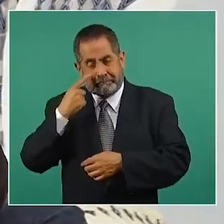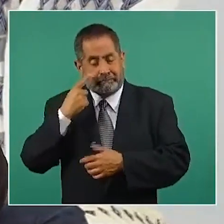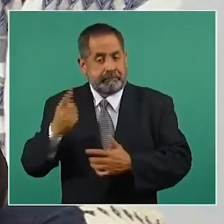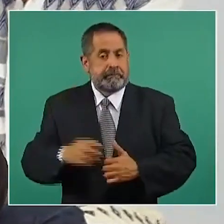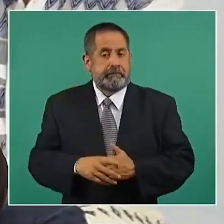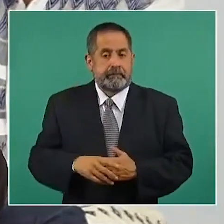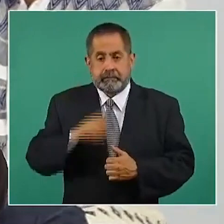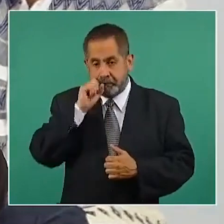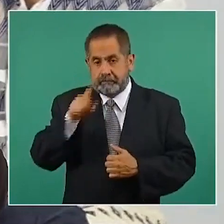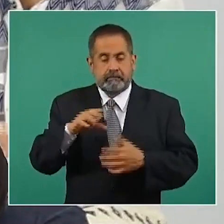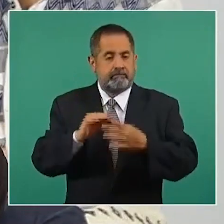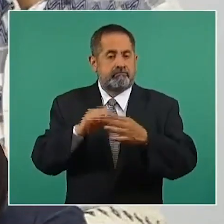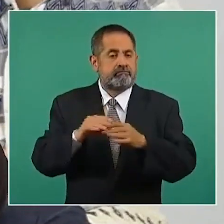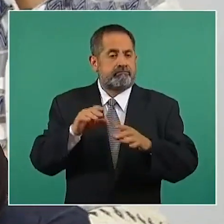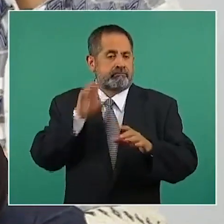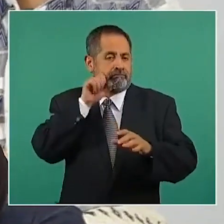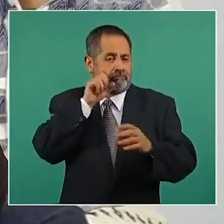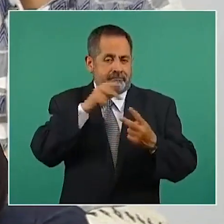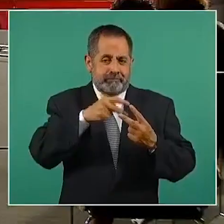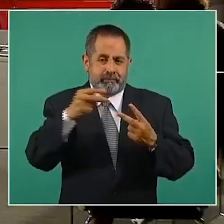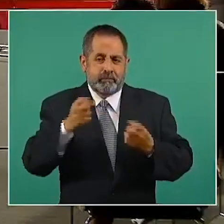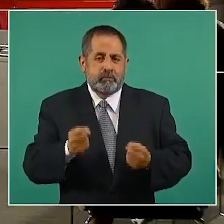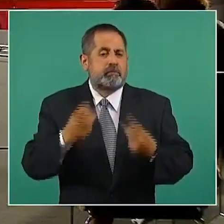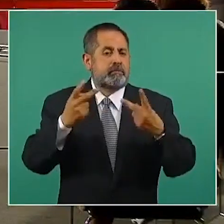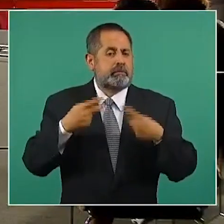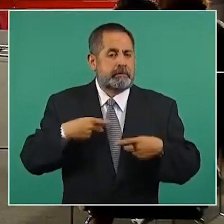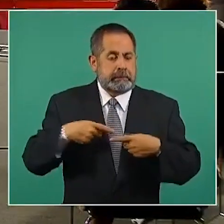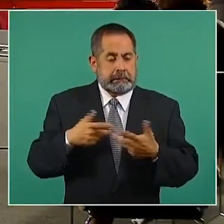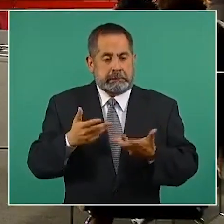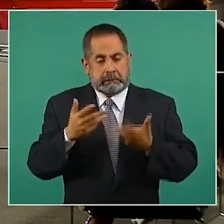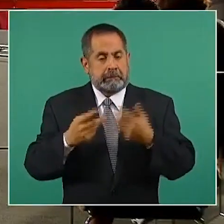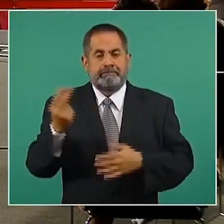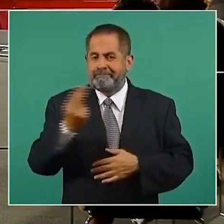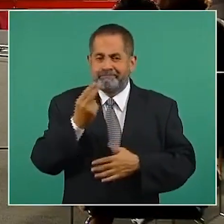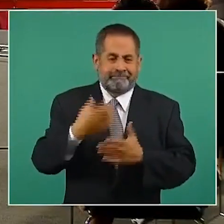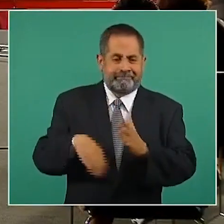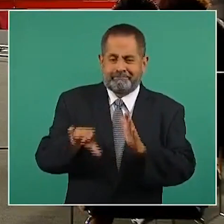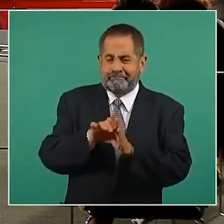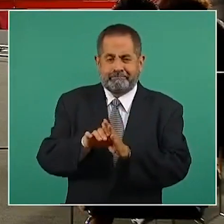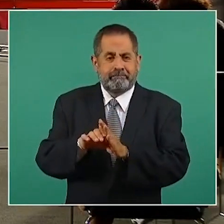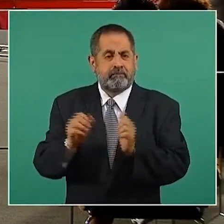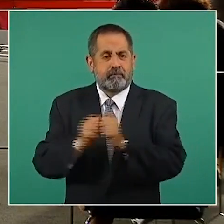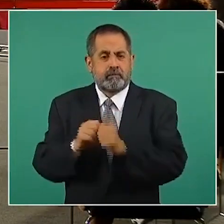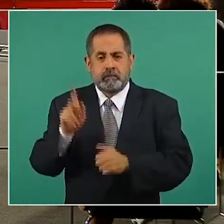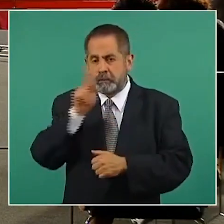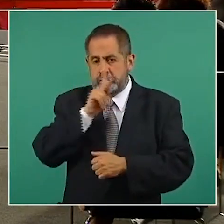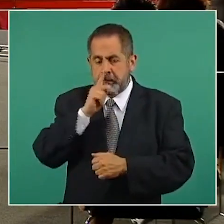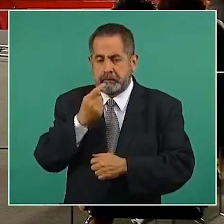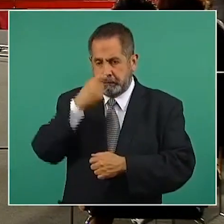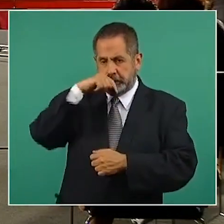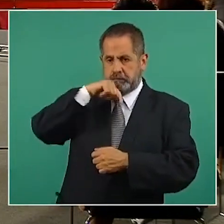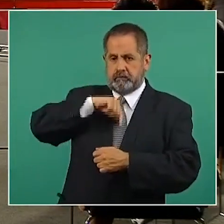la línea anaranjada la cantidad de pacientes que requirieron ventilación mecánica y, por